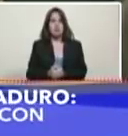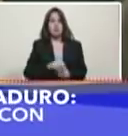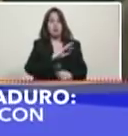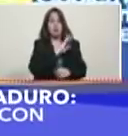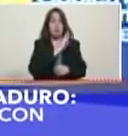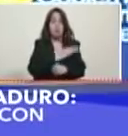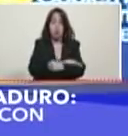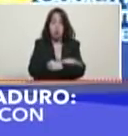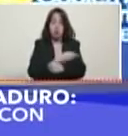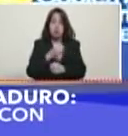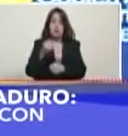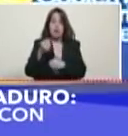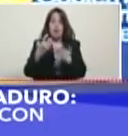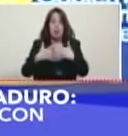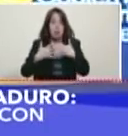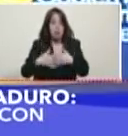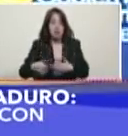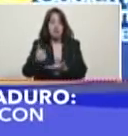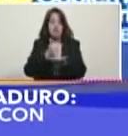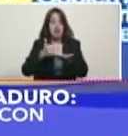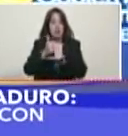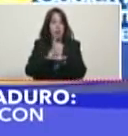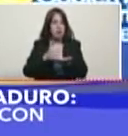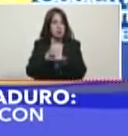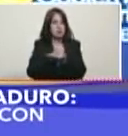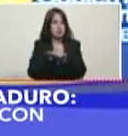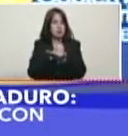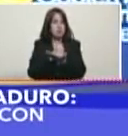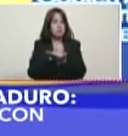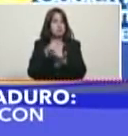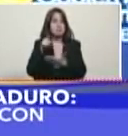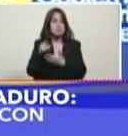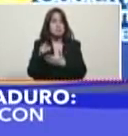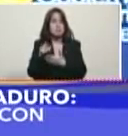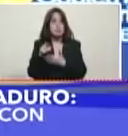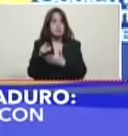industria farmacéutica. Esa poderosa industria